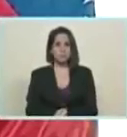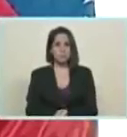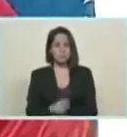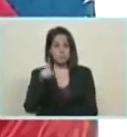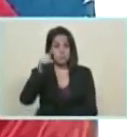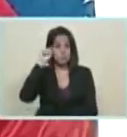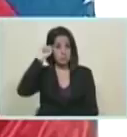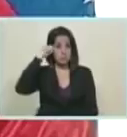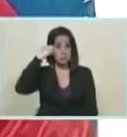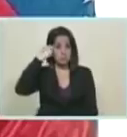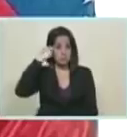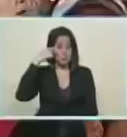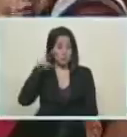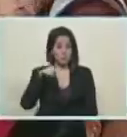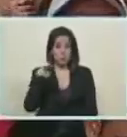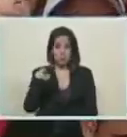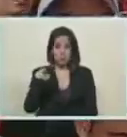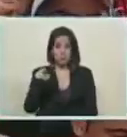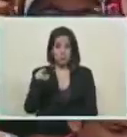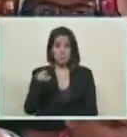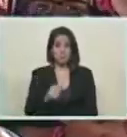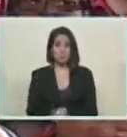¿Ustedes recuerdan todo eso?